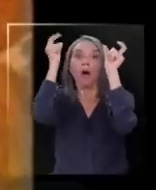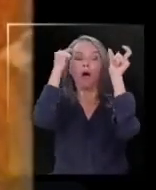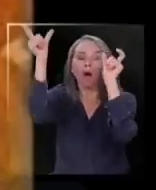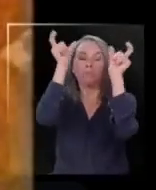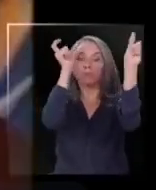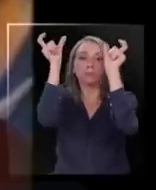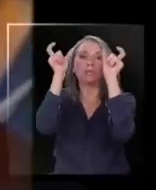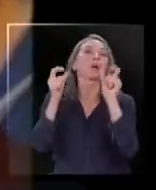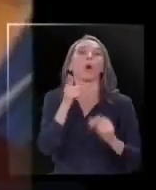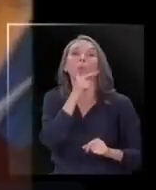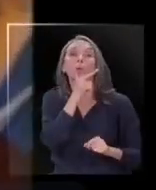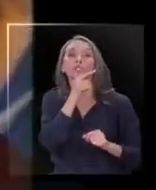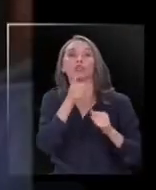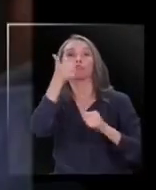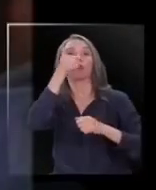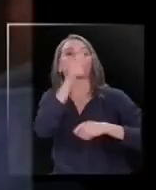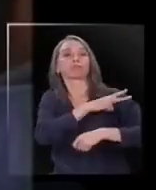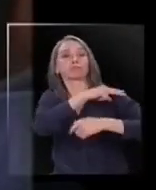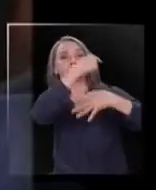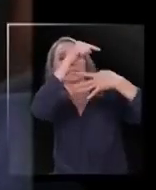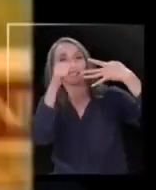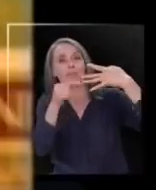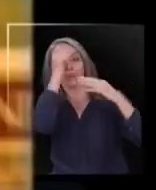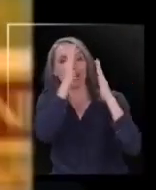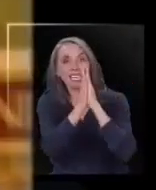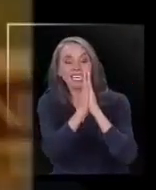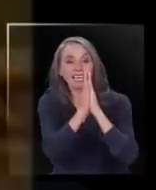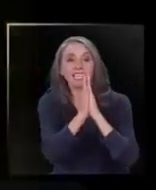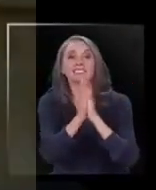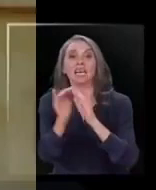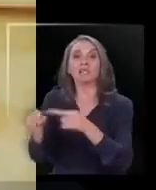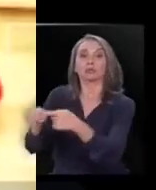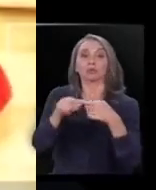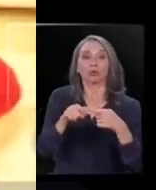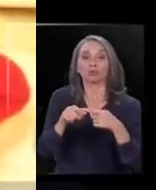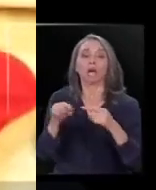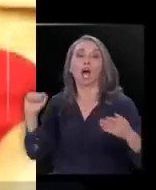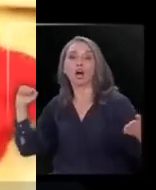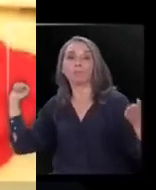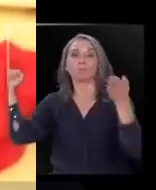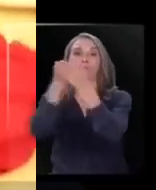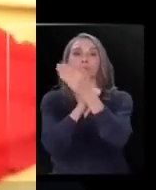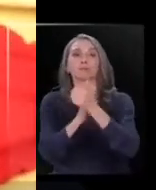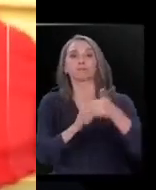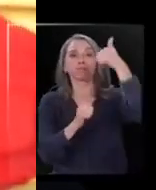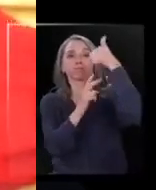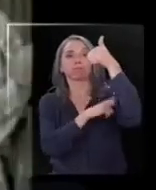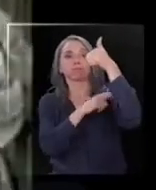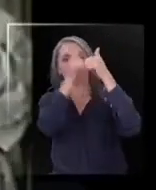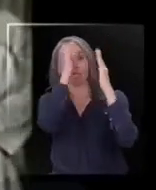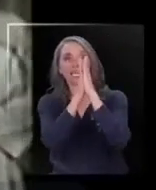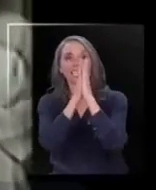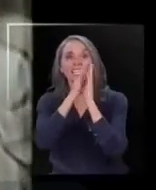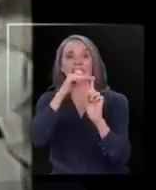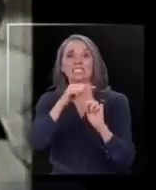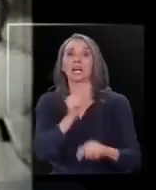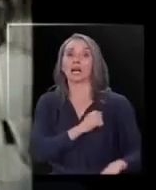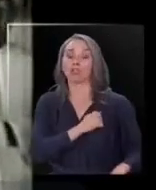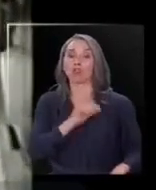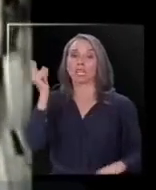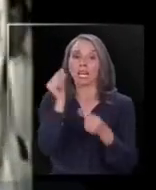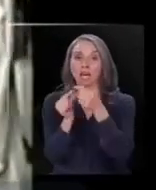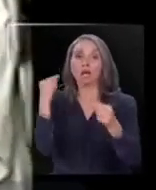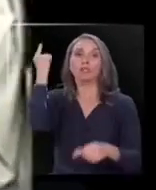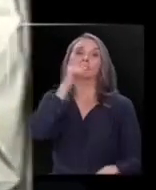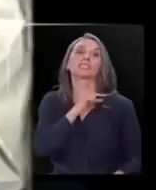estructuras eclesiásticas y sociales, encestó un golpe que dio en la cúspide de la Iglesia Católica Nacional. El sacerdote